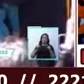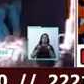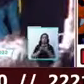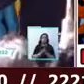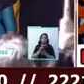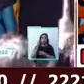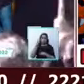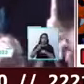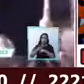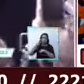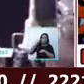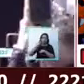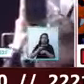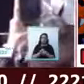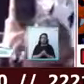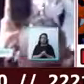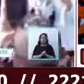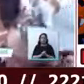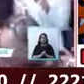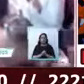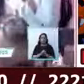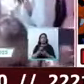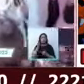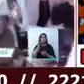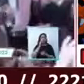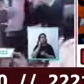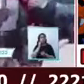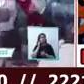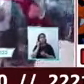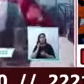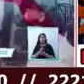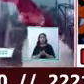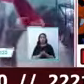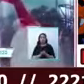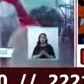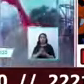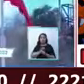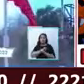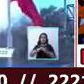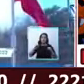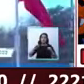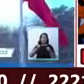libre dentro de 3 años en las elecciones generales del